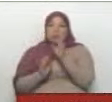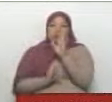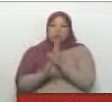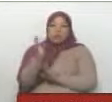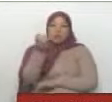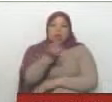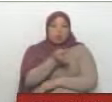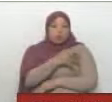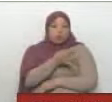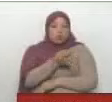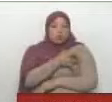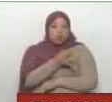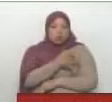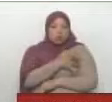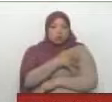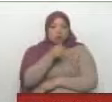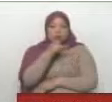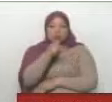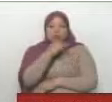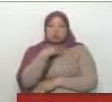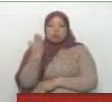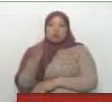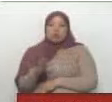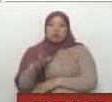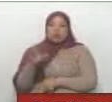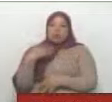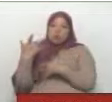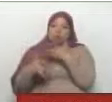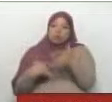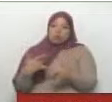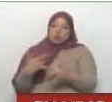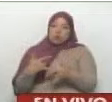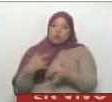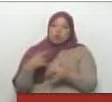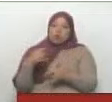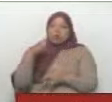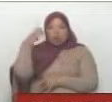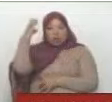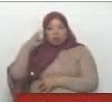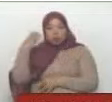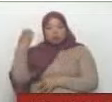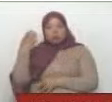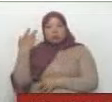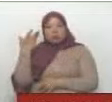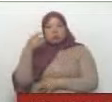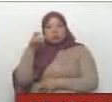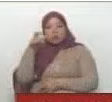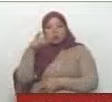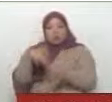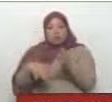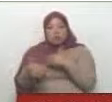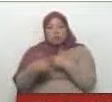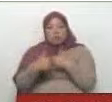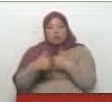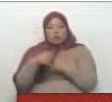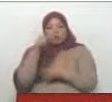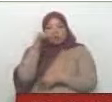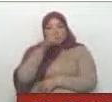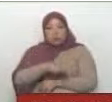del dolor y la indignación de la masacre que está cometiendo Occidente, avalando